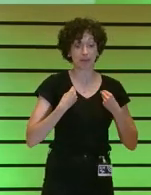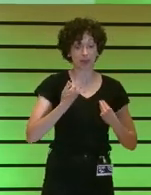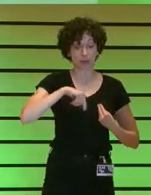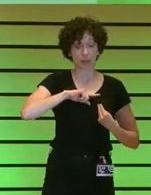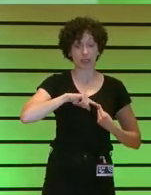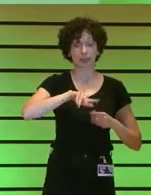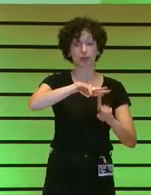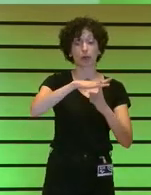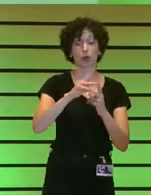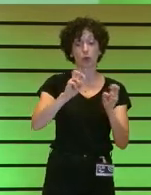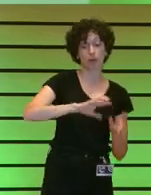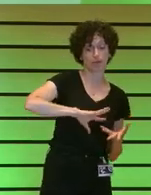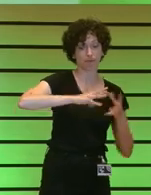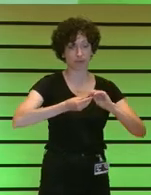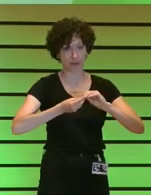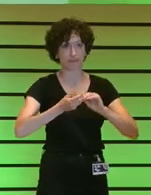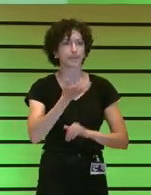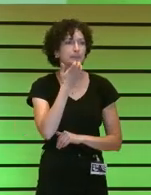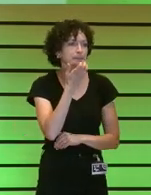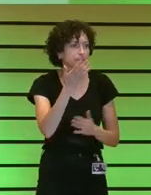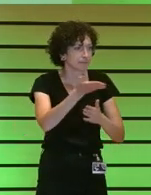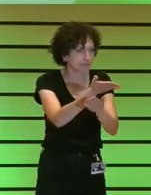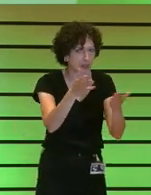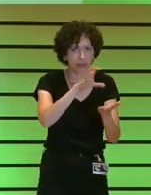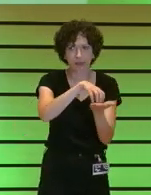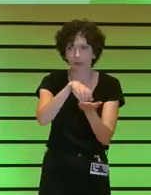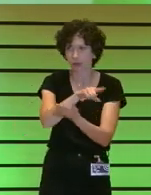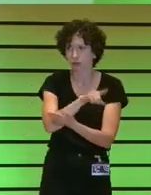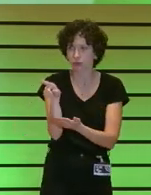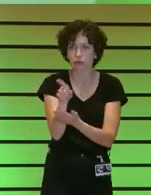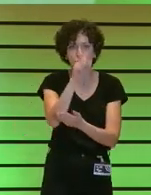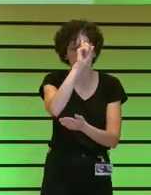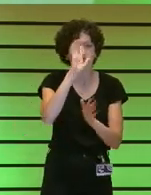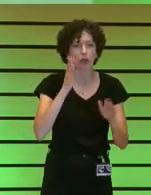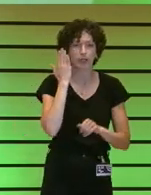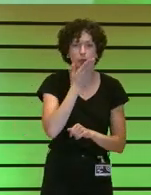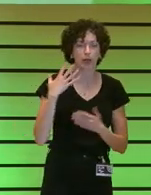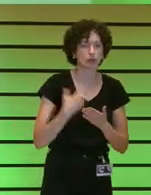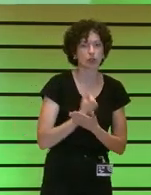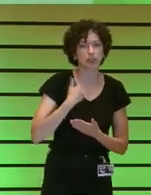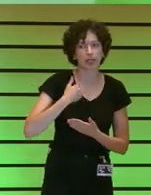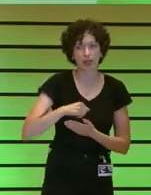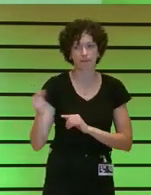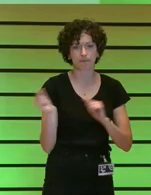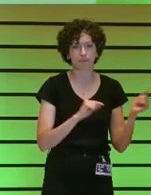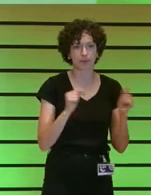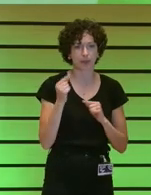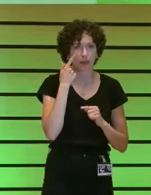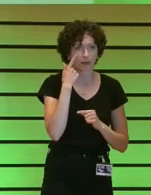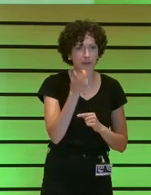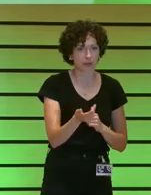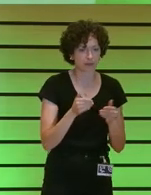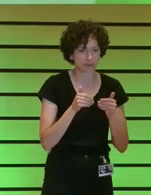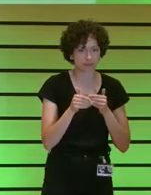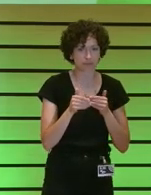adapte a las nuevas condiciones por ejemplo no sé en vuestros centros pero en todas las escuelas está planteando ya el debate de que hacemos con los chavales